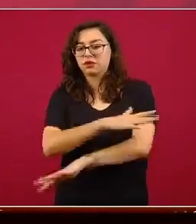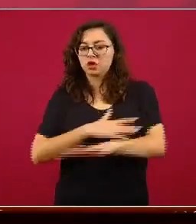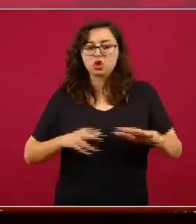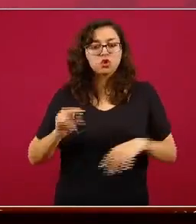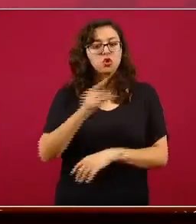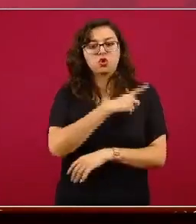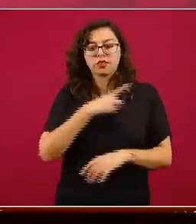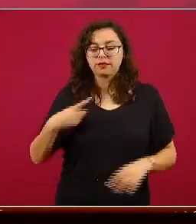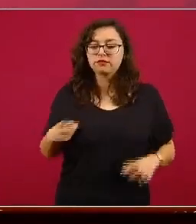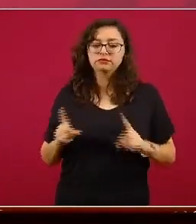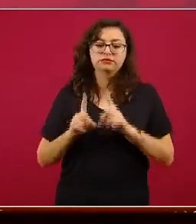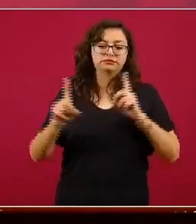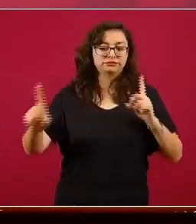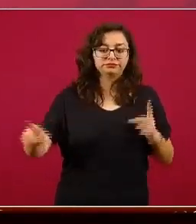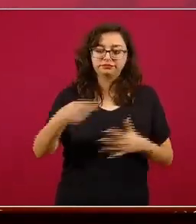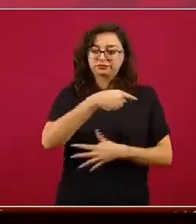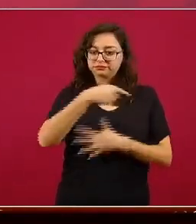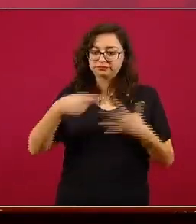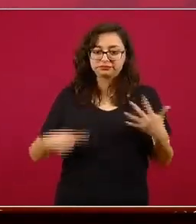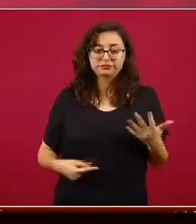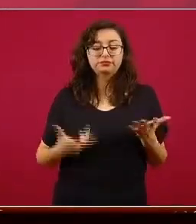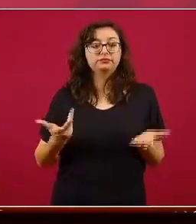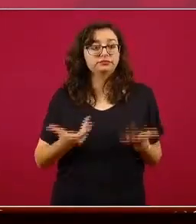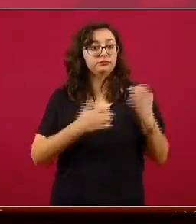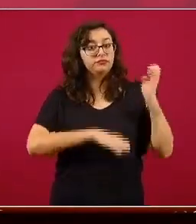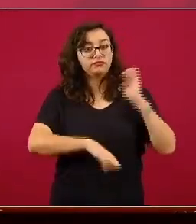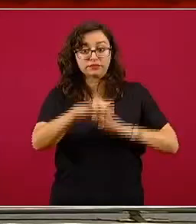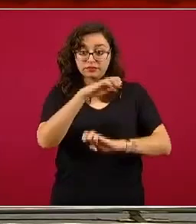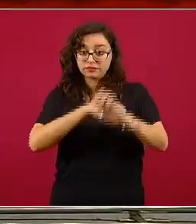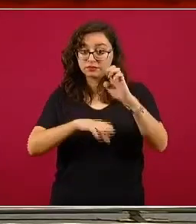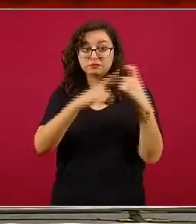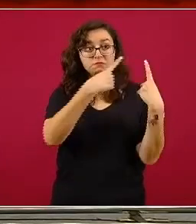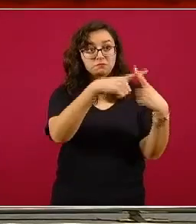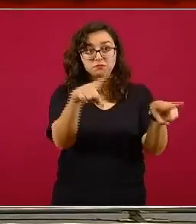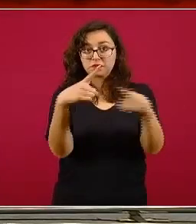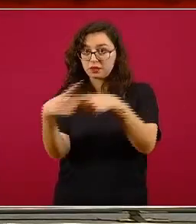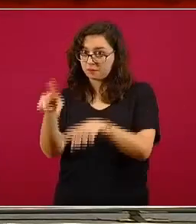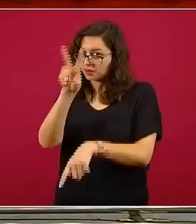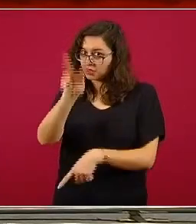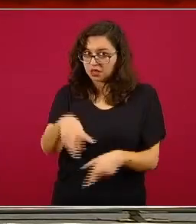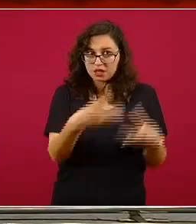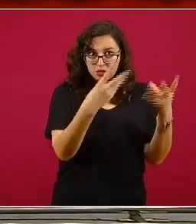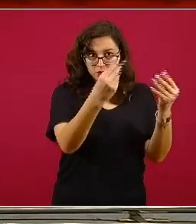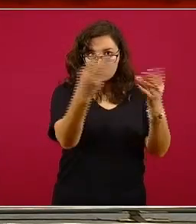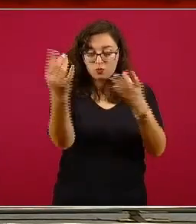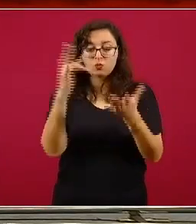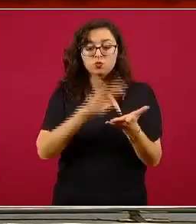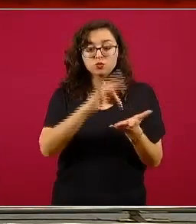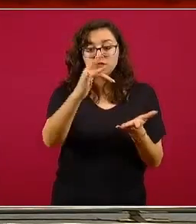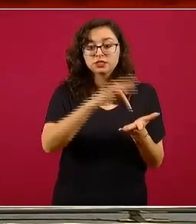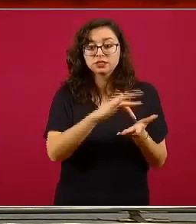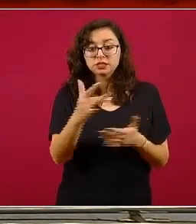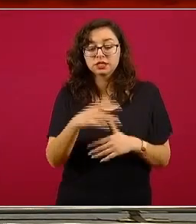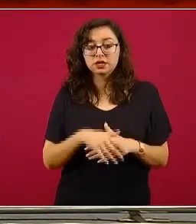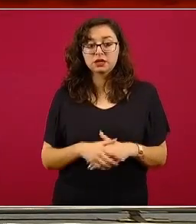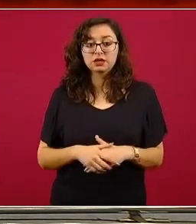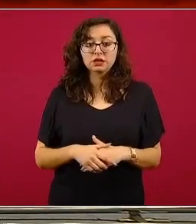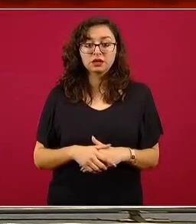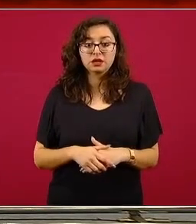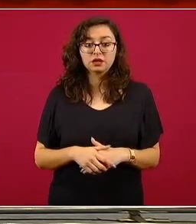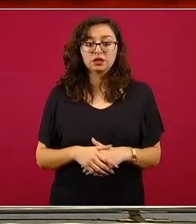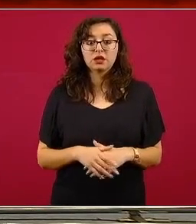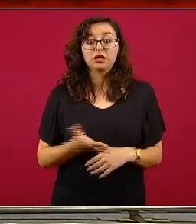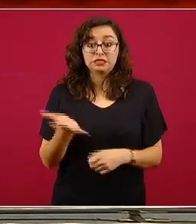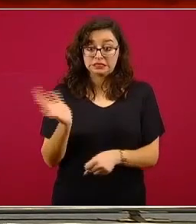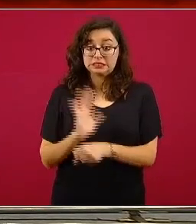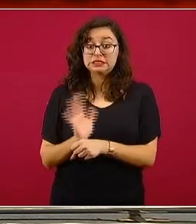sobre distancia, etcétera. Varias empresas, y también quiero agradecerlo públicamente, hay varias empresas, una de ellas es la industria